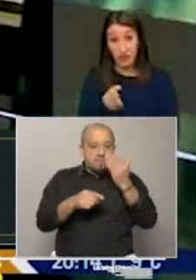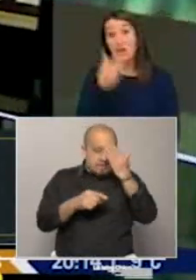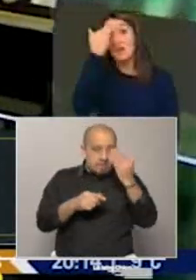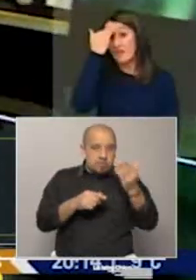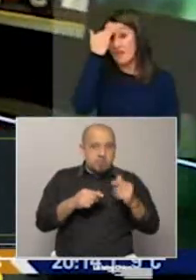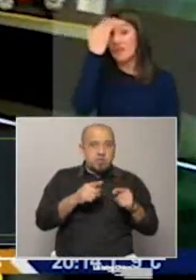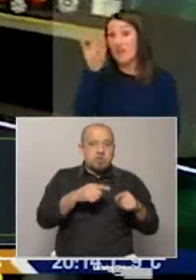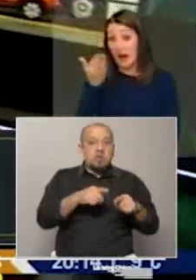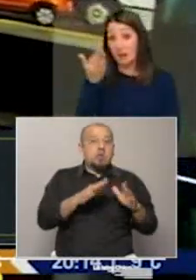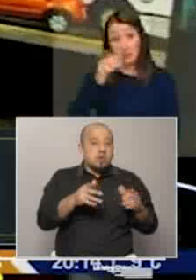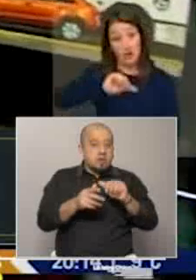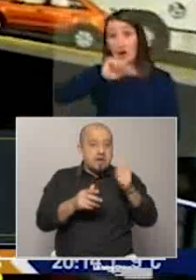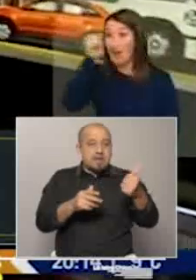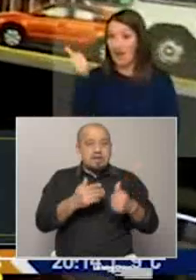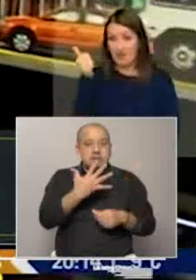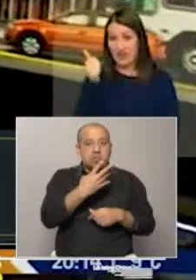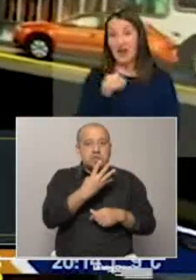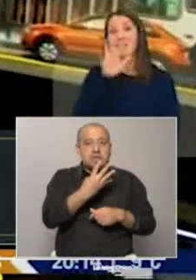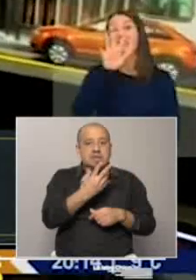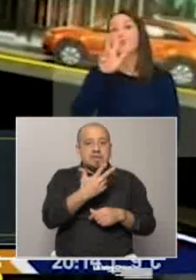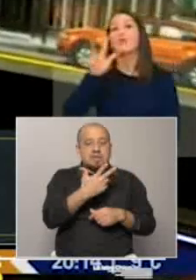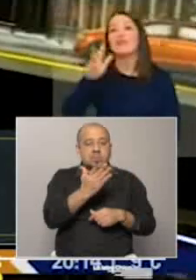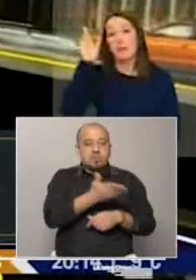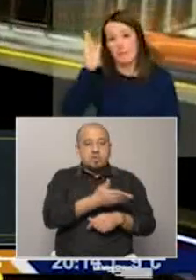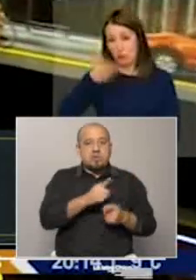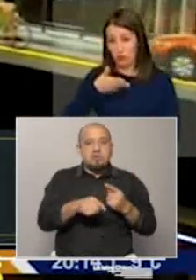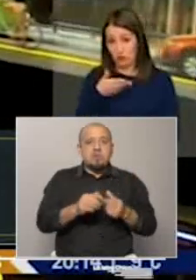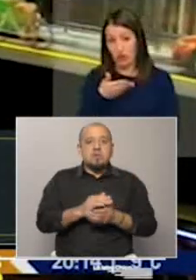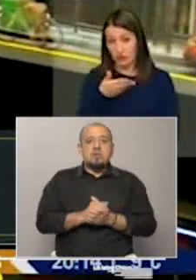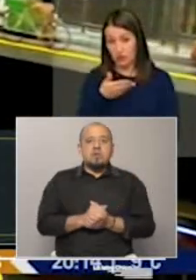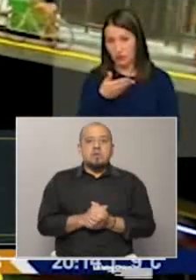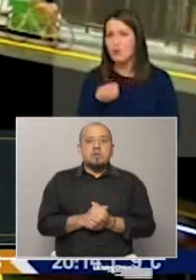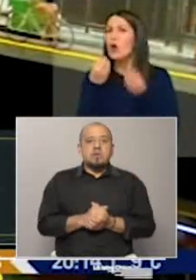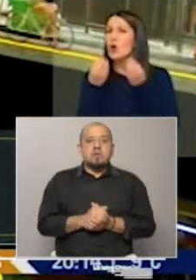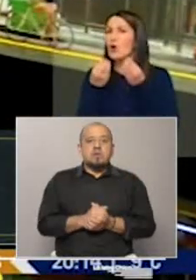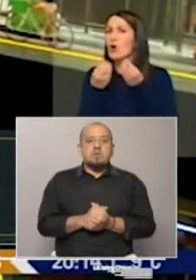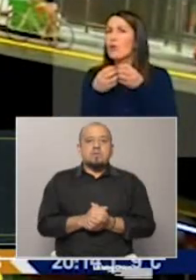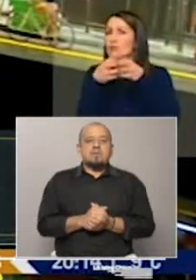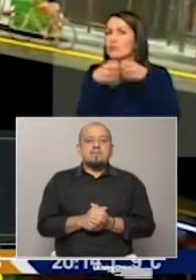sería el triunfador con un 53%. Un momento.